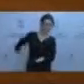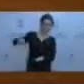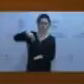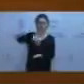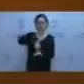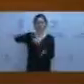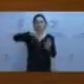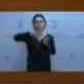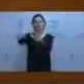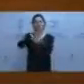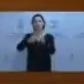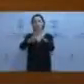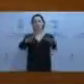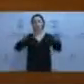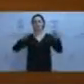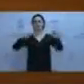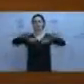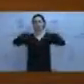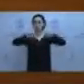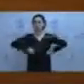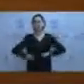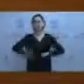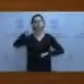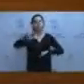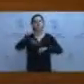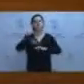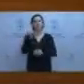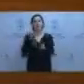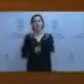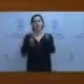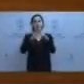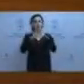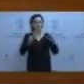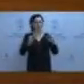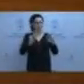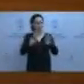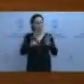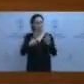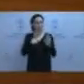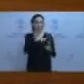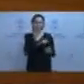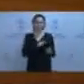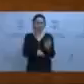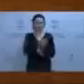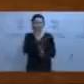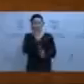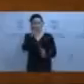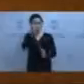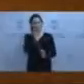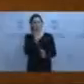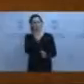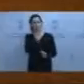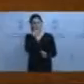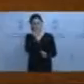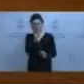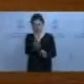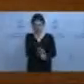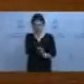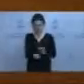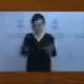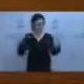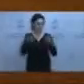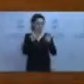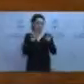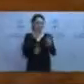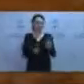explicar a toda la Cámara este acuerdo de tanta importancia para la economía asturiana, al menos a mi entender, no sea el suyo. O quizá, como